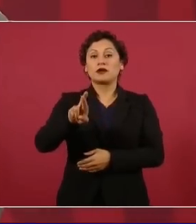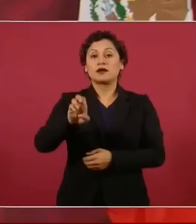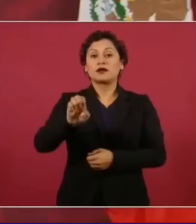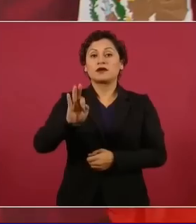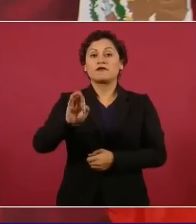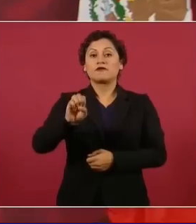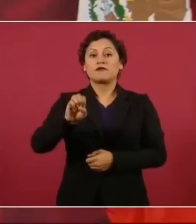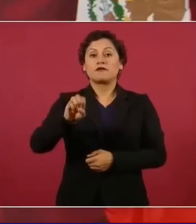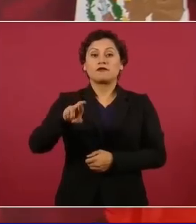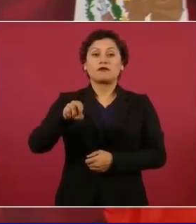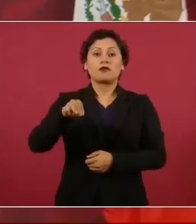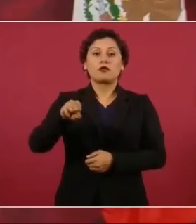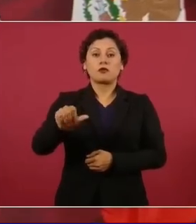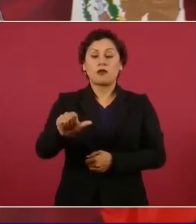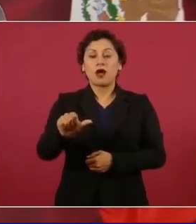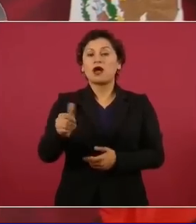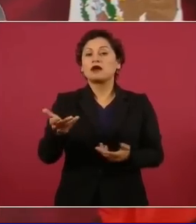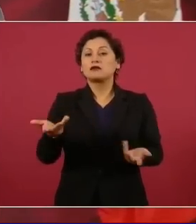escribiendo,